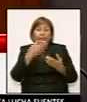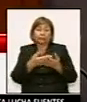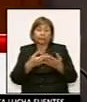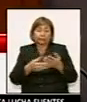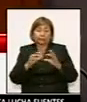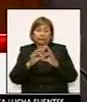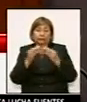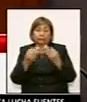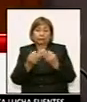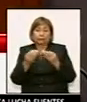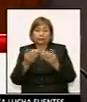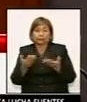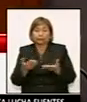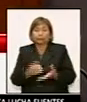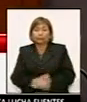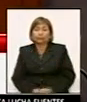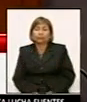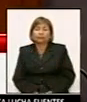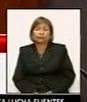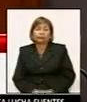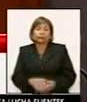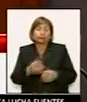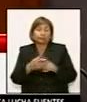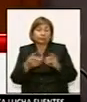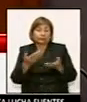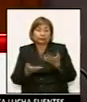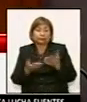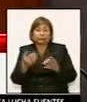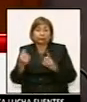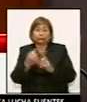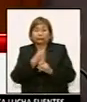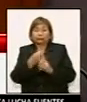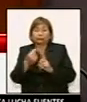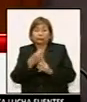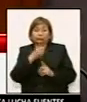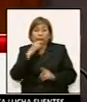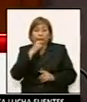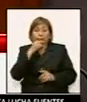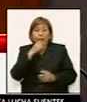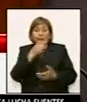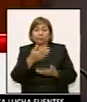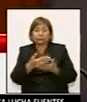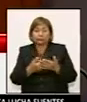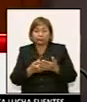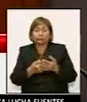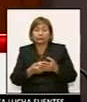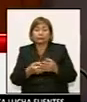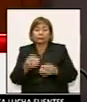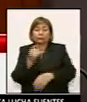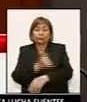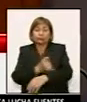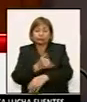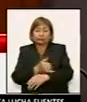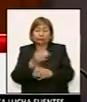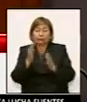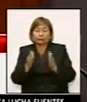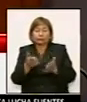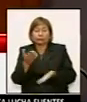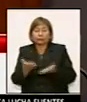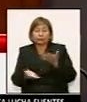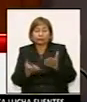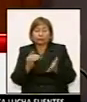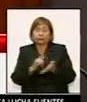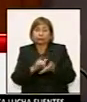Grupo Familiar. Pero las formas de violencia contra las mujeres se han institucionalizado y muchas veces